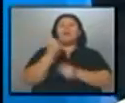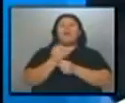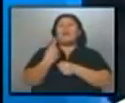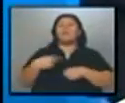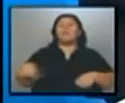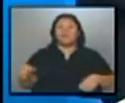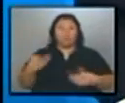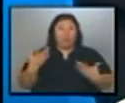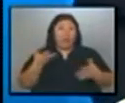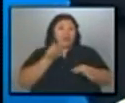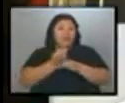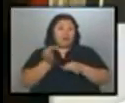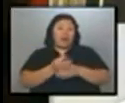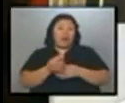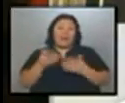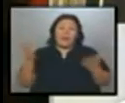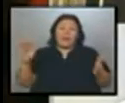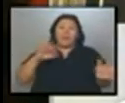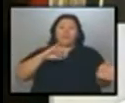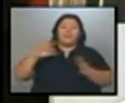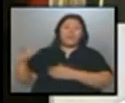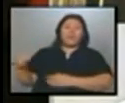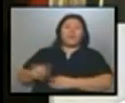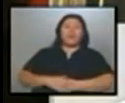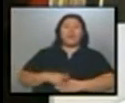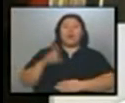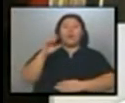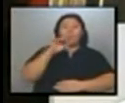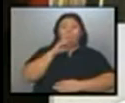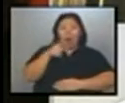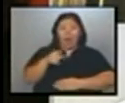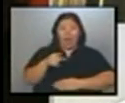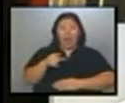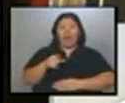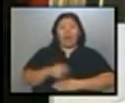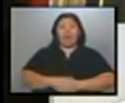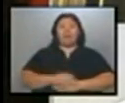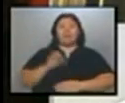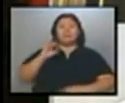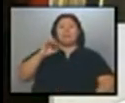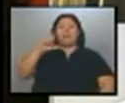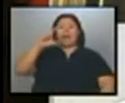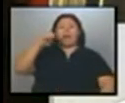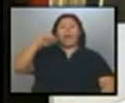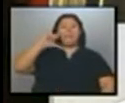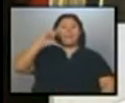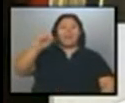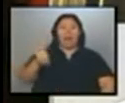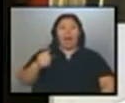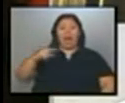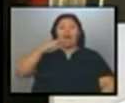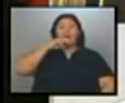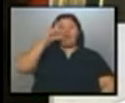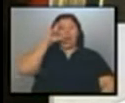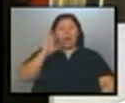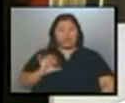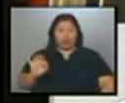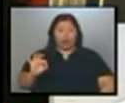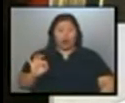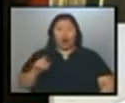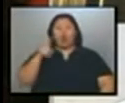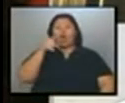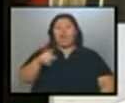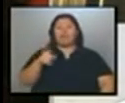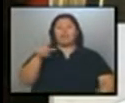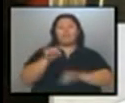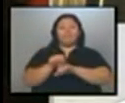No nos queda tiempo. La hija de Sergio Velasco Ferrero, que se llama Camila Velasco, se recibió de ingeniera. Mira,